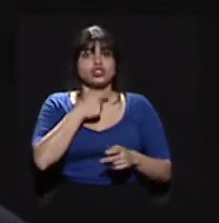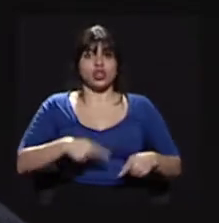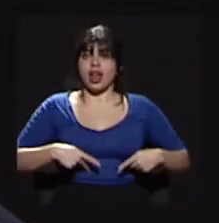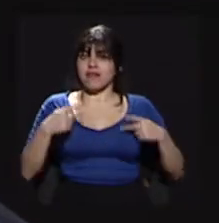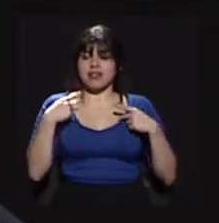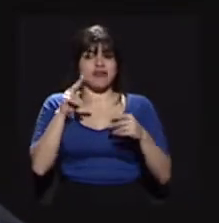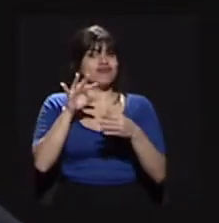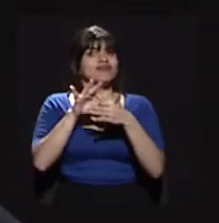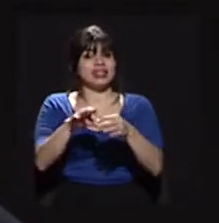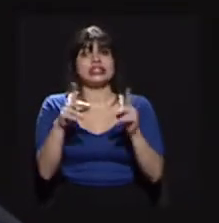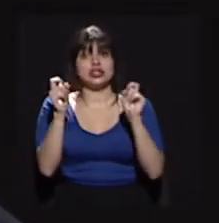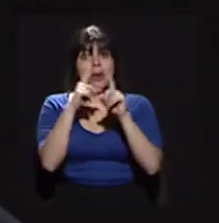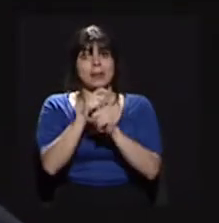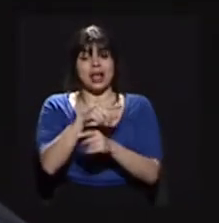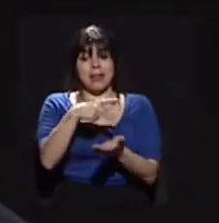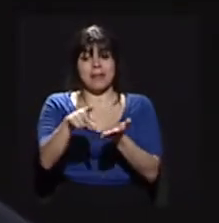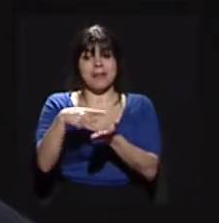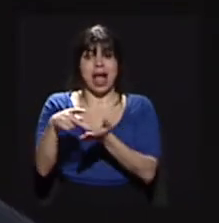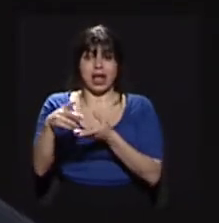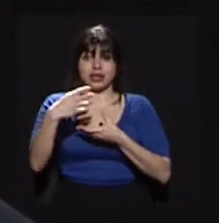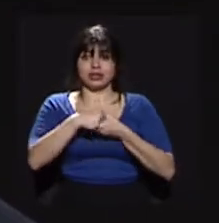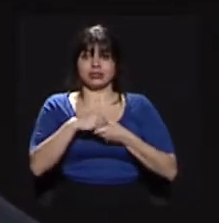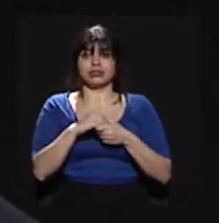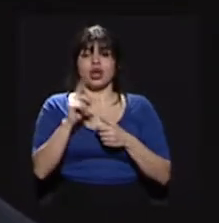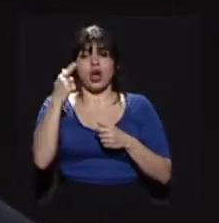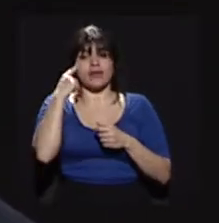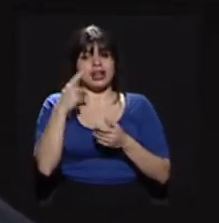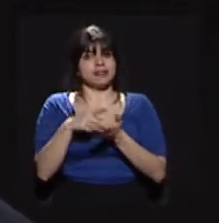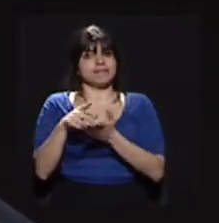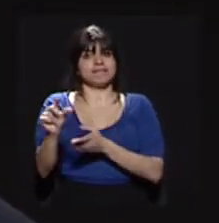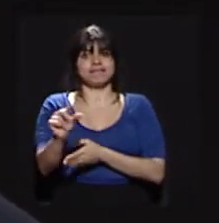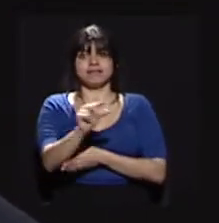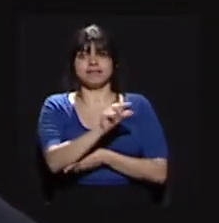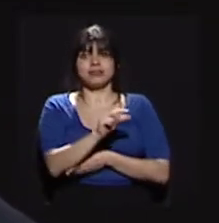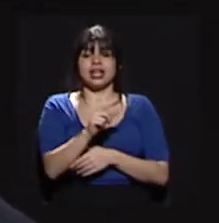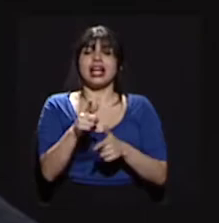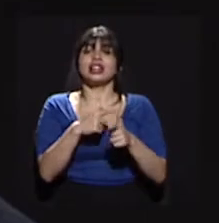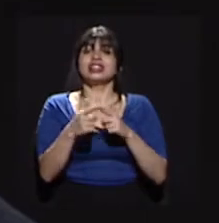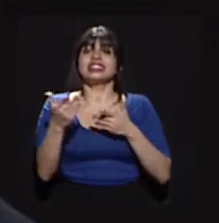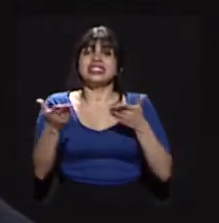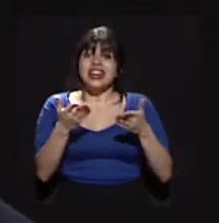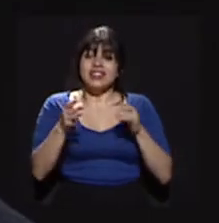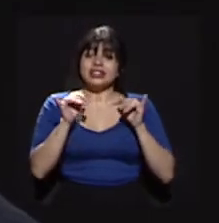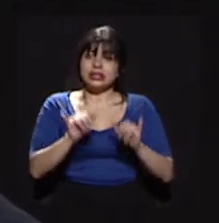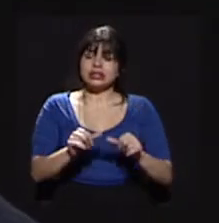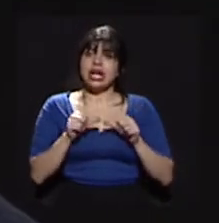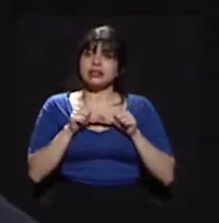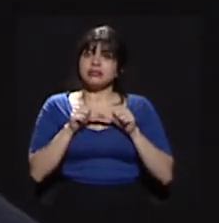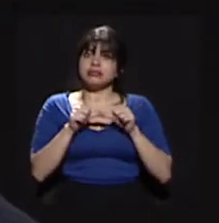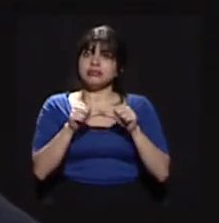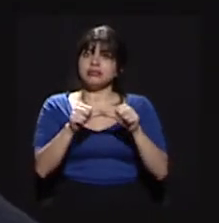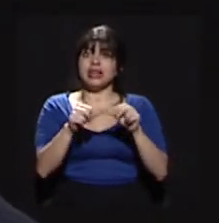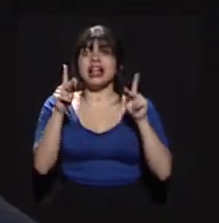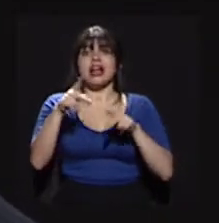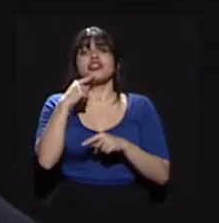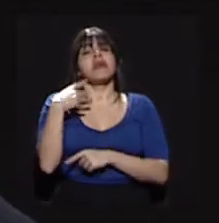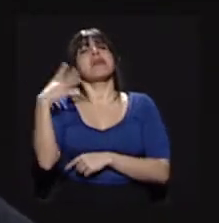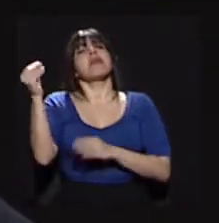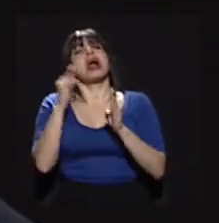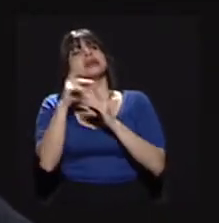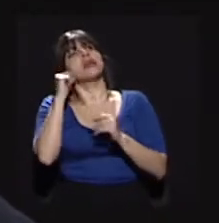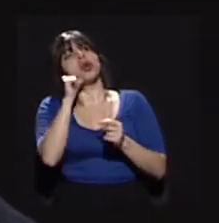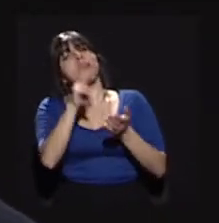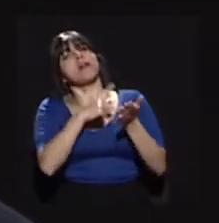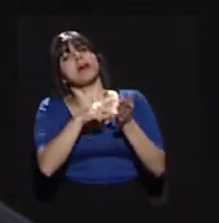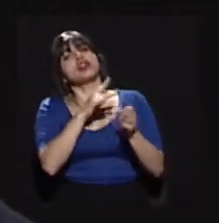es complicado verdad pero bueno el servicio está ahí y se está manteniendo y la gente no está diciendo me voy a la casa porque no me